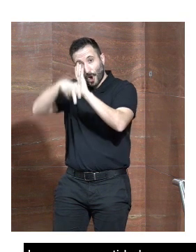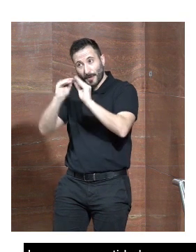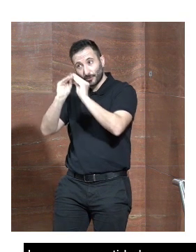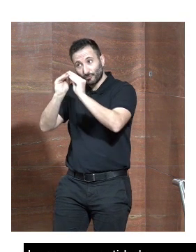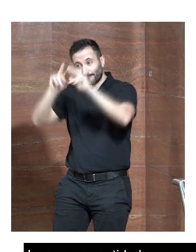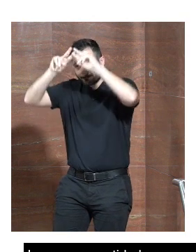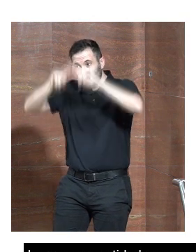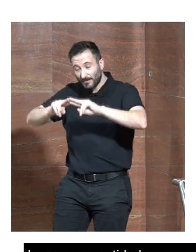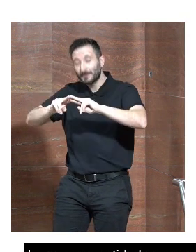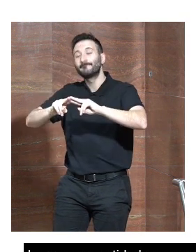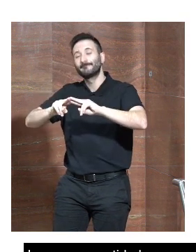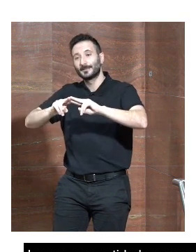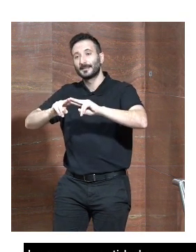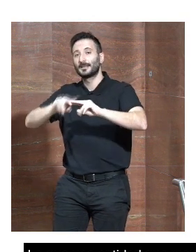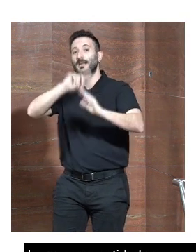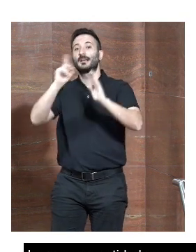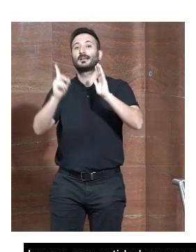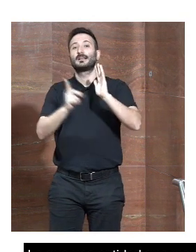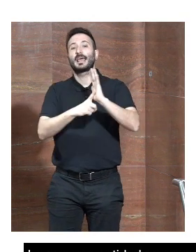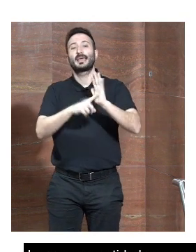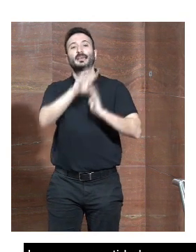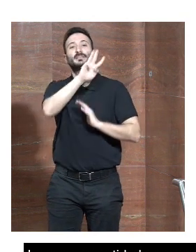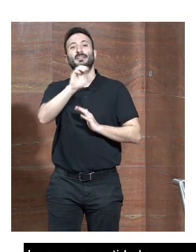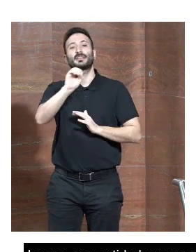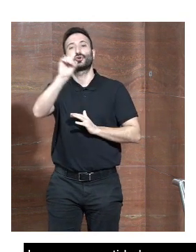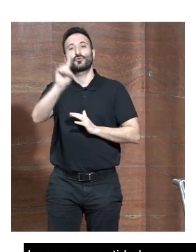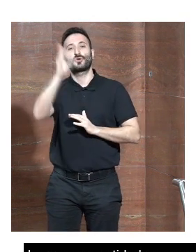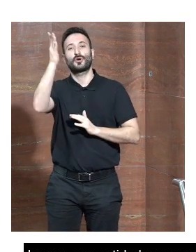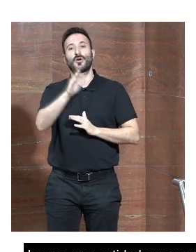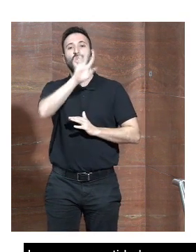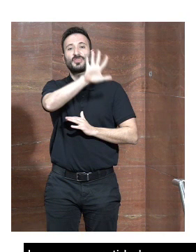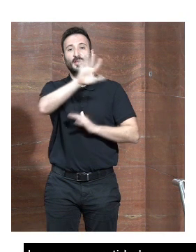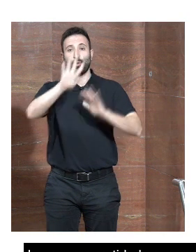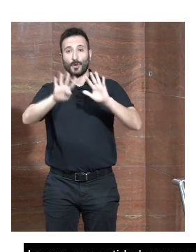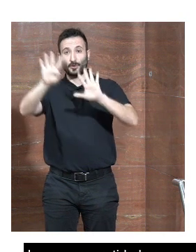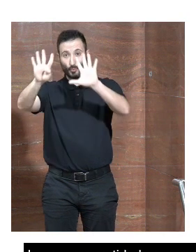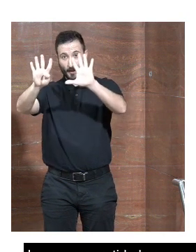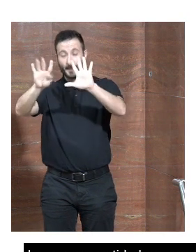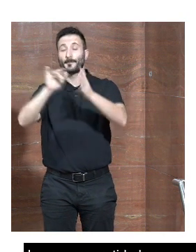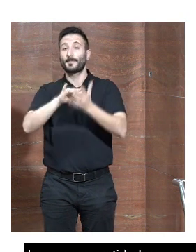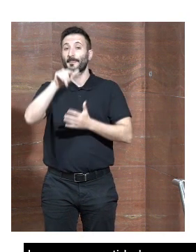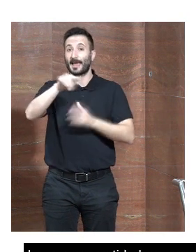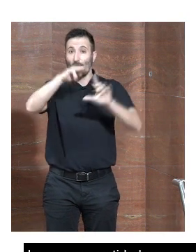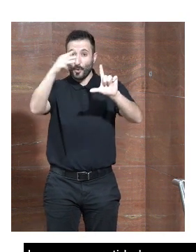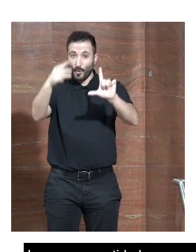este caso sería la N301549, que en su parte web es la